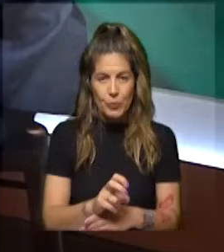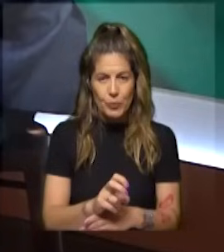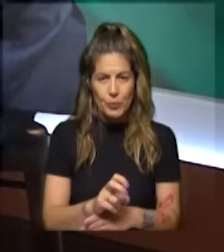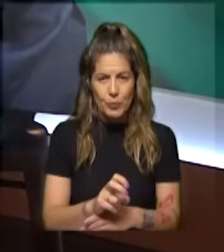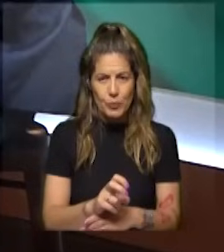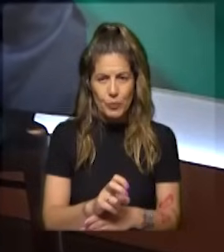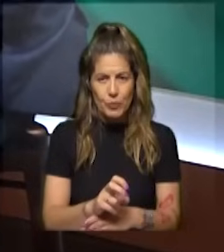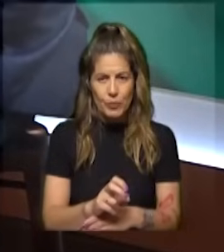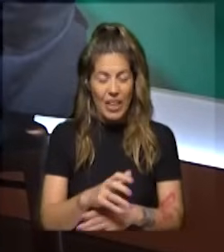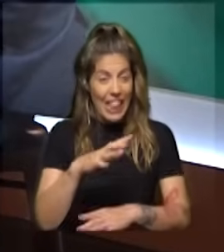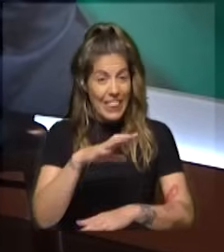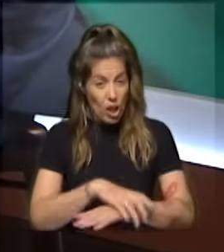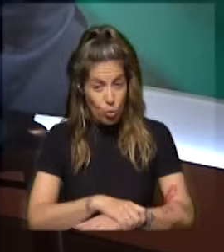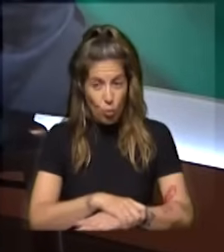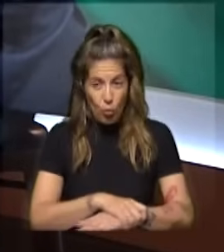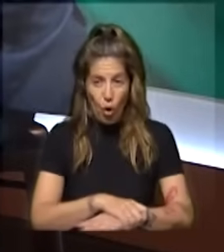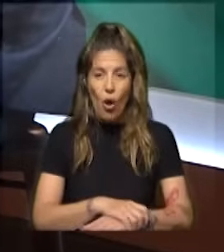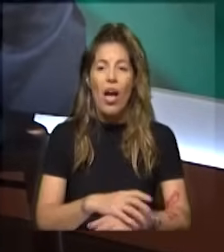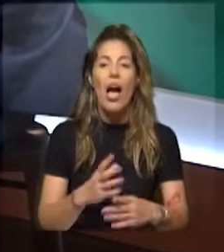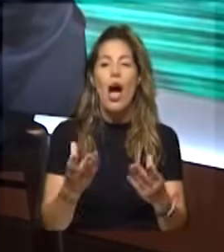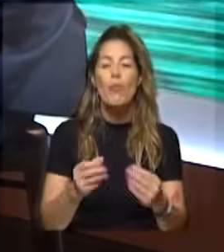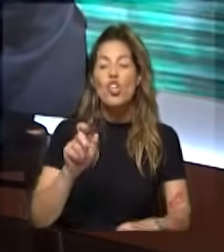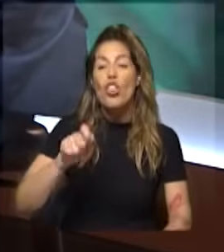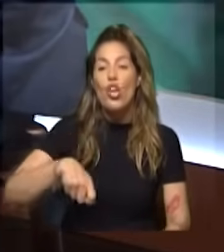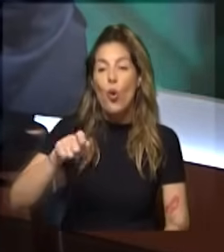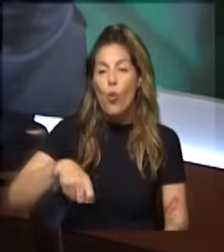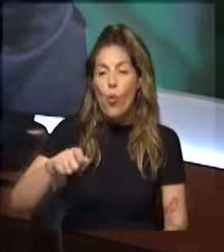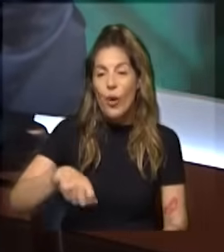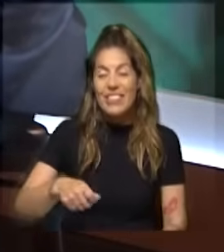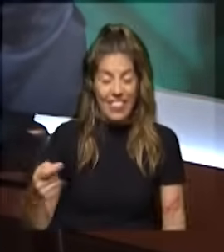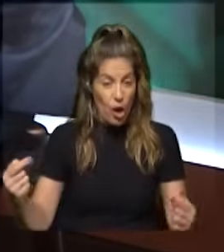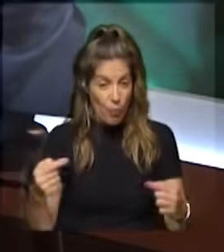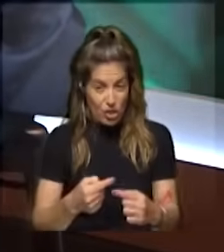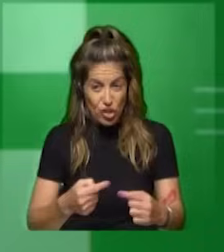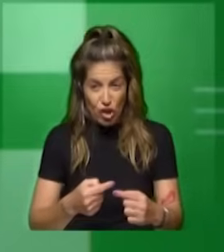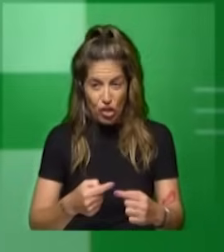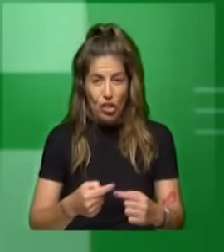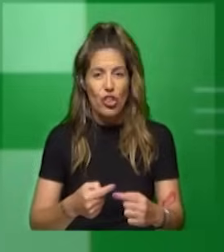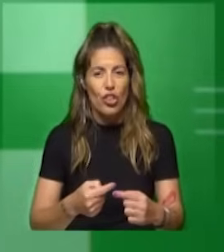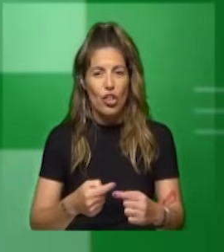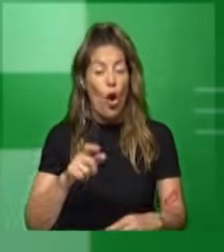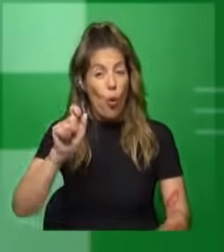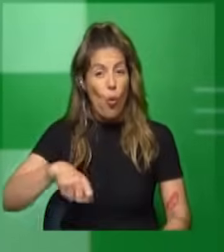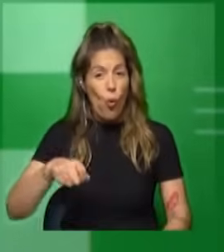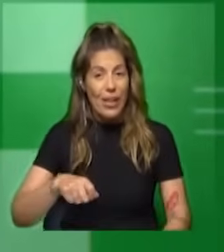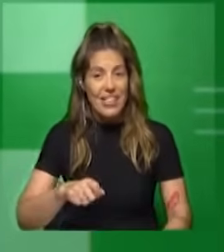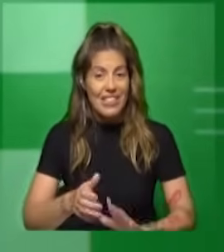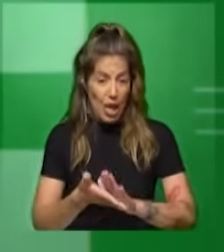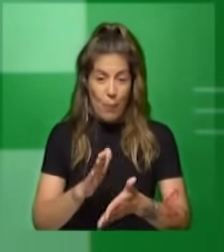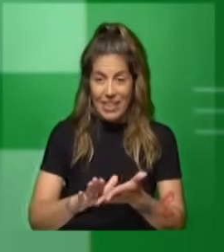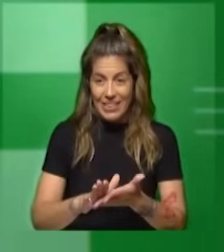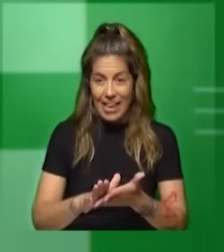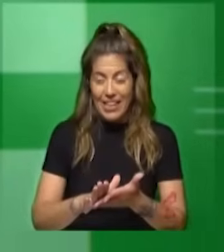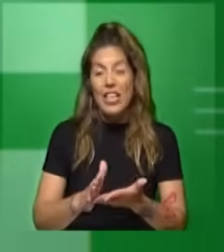y detuvo a muchos de los jueces de la oposición, o sea, jueces imparciales, pero que